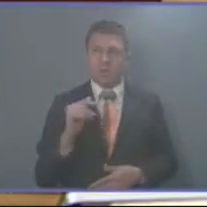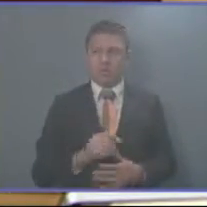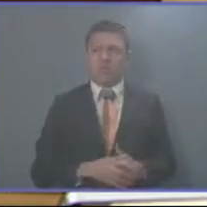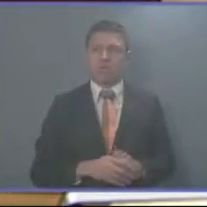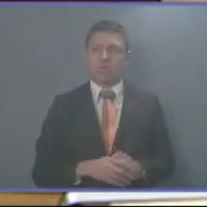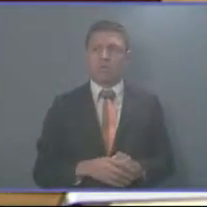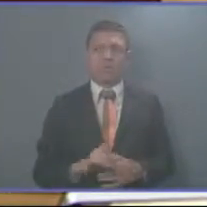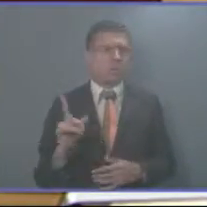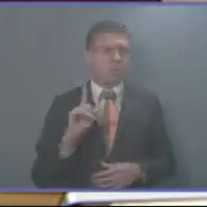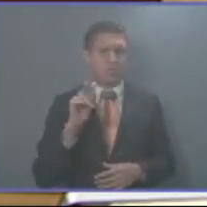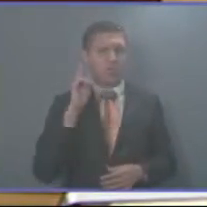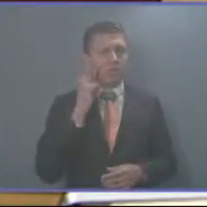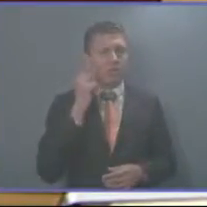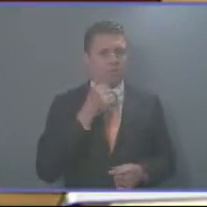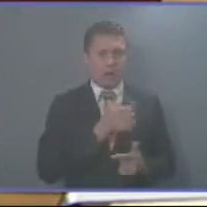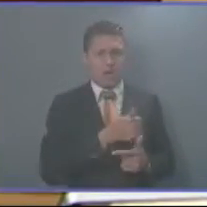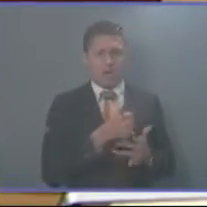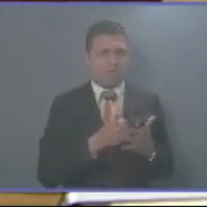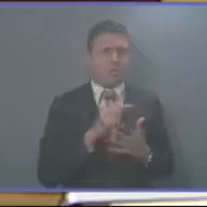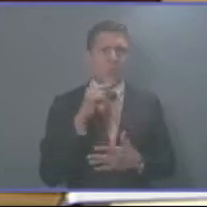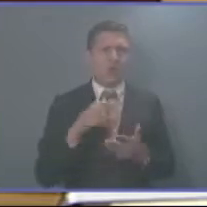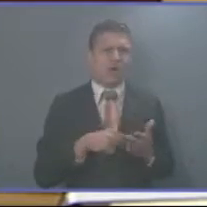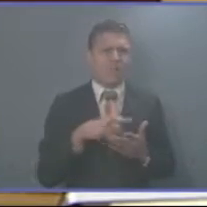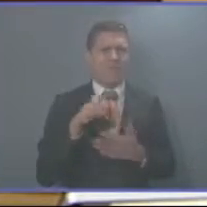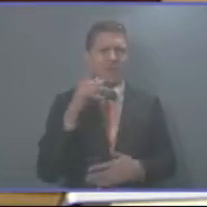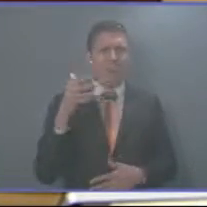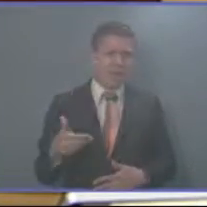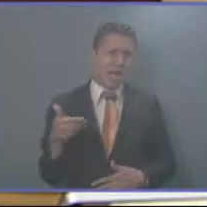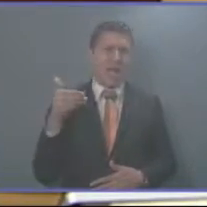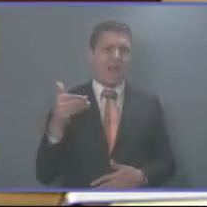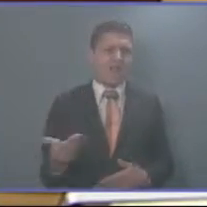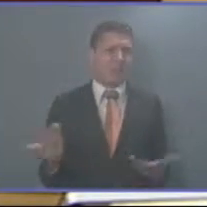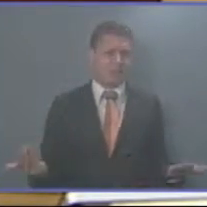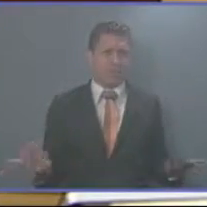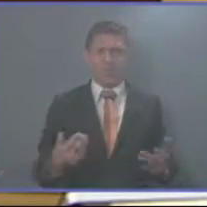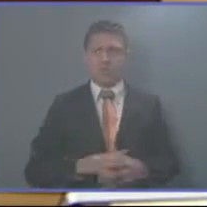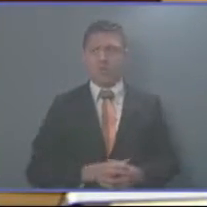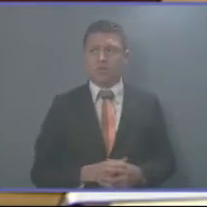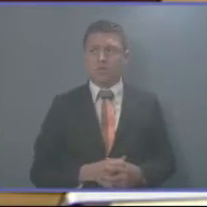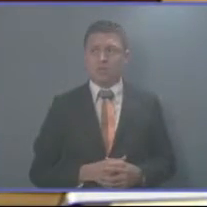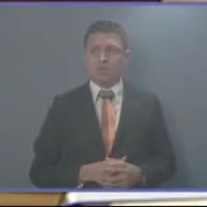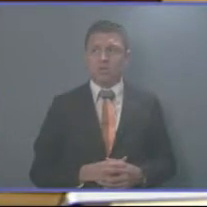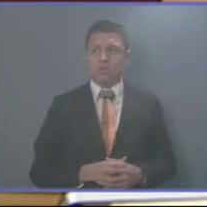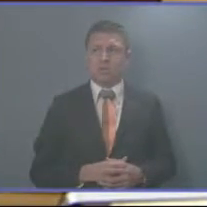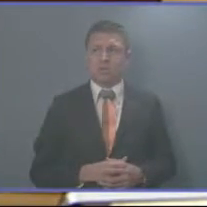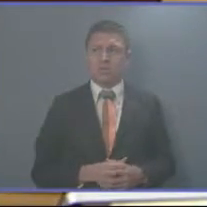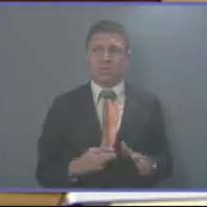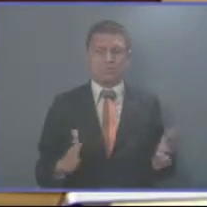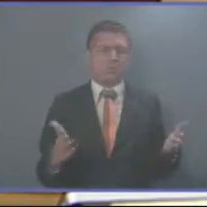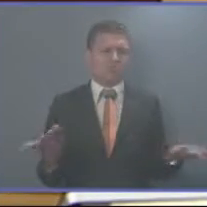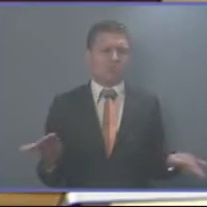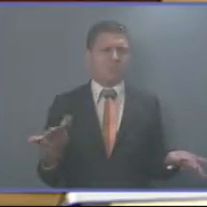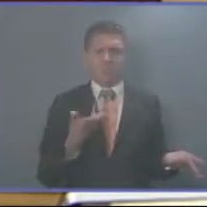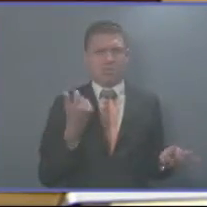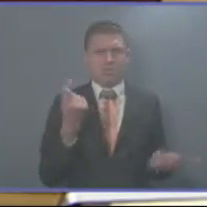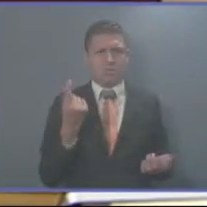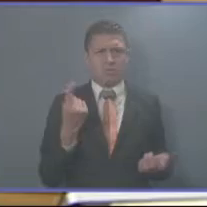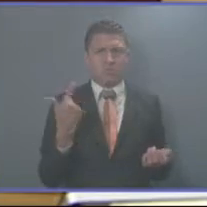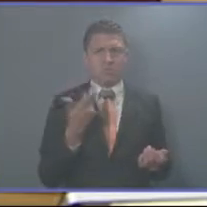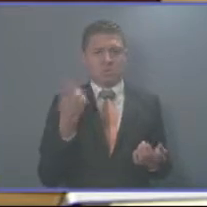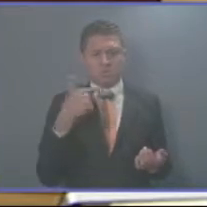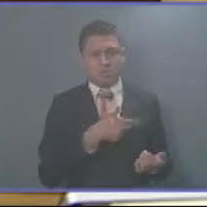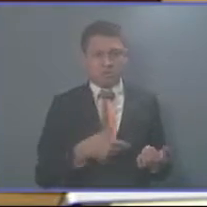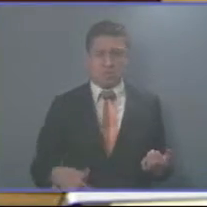una vez por pasaje aéreo, es una vez al año. Entonces, nosotros,